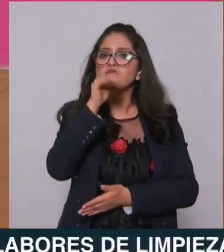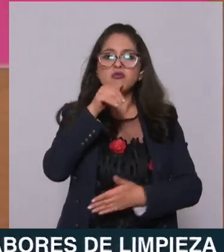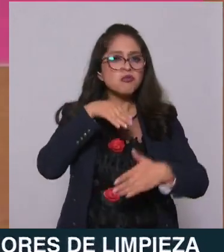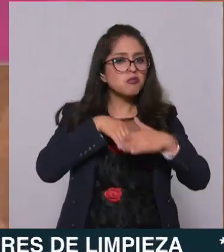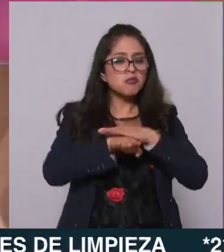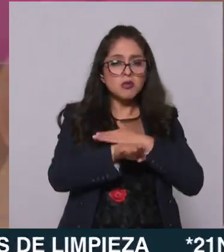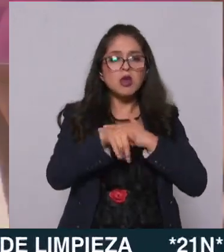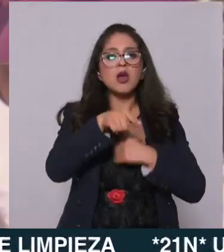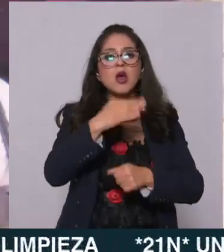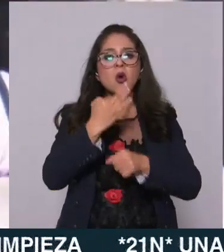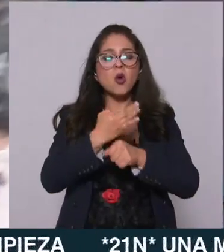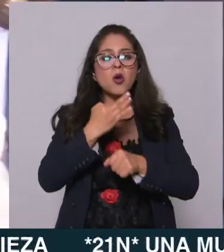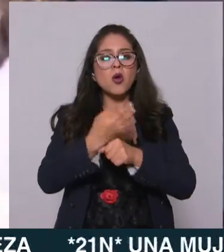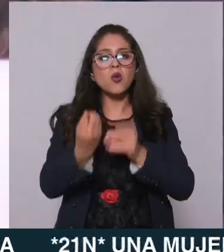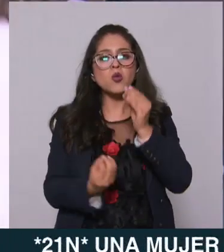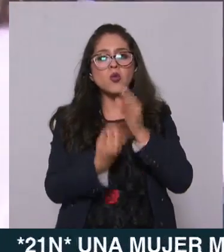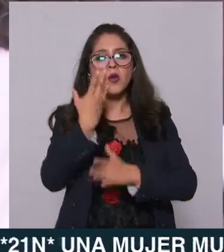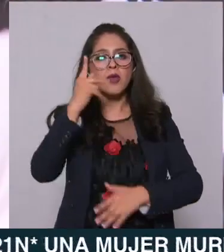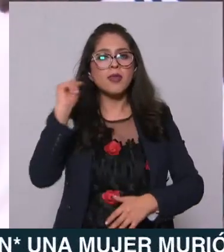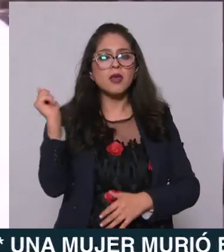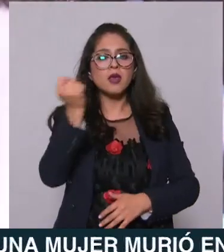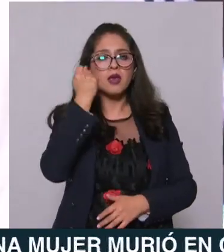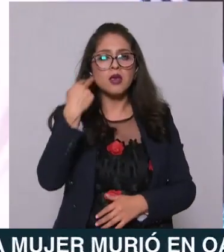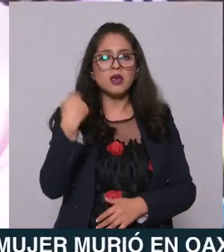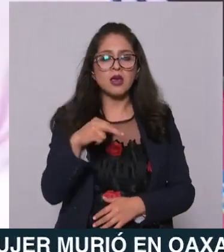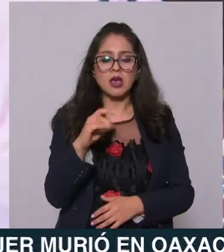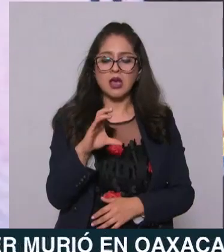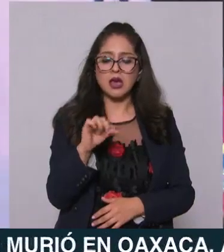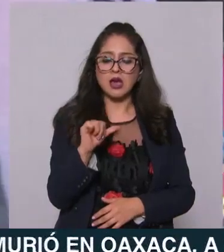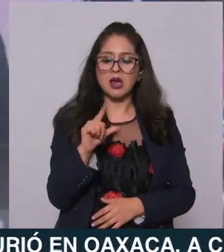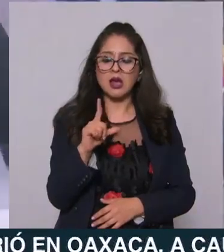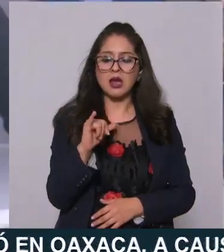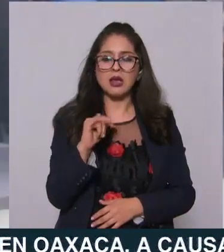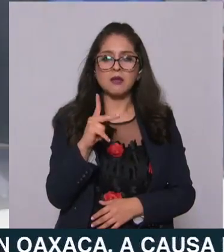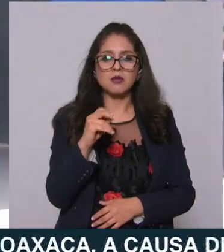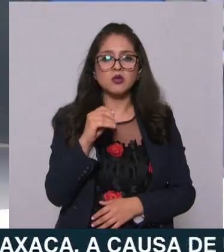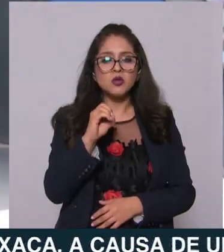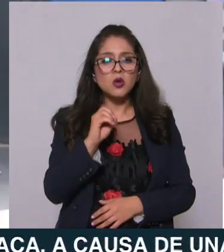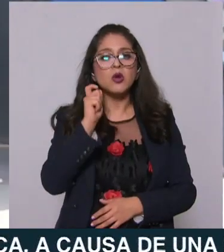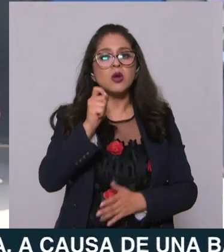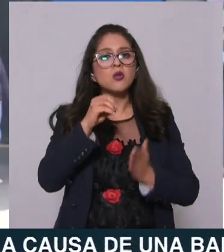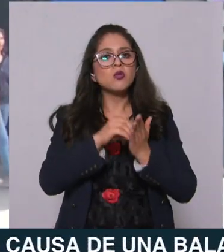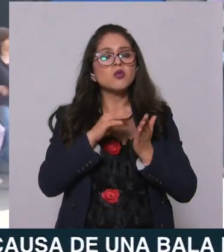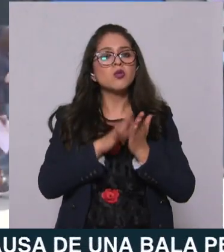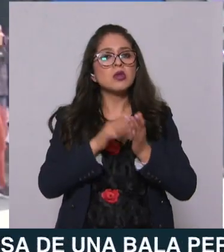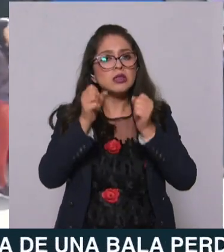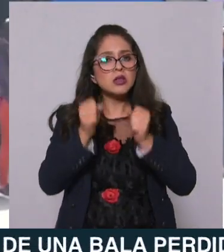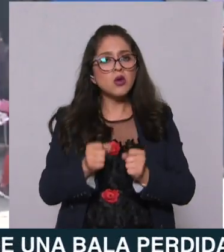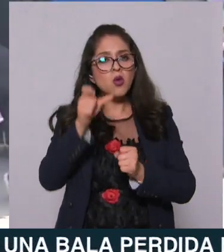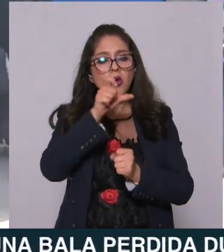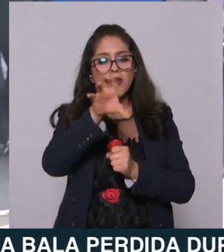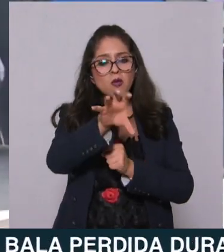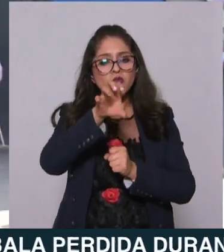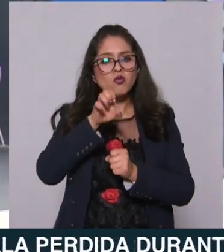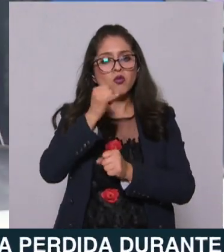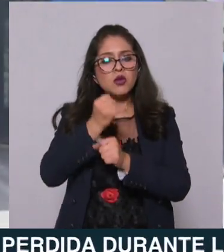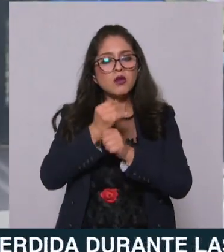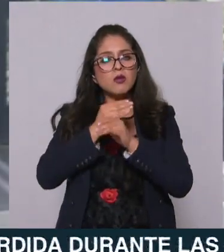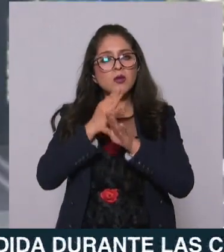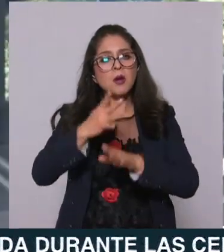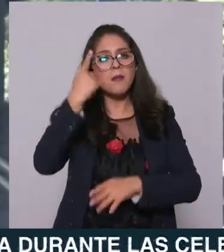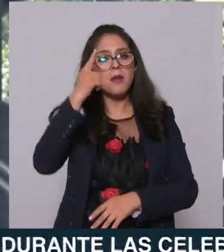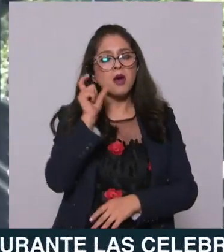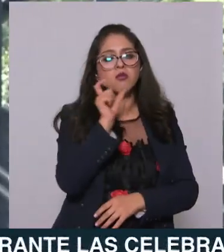ya que ahora se cuenta con una tecnología conocida como Calypso, que se trata de un estándar de seguridad en el almacenamiento de información para